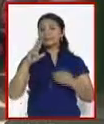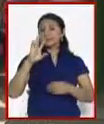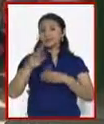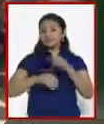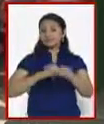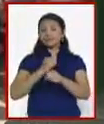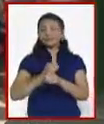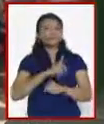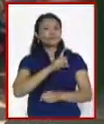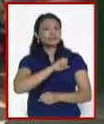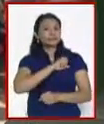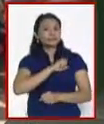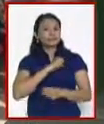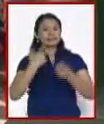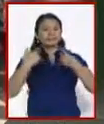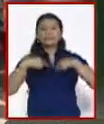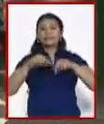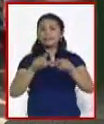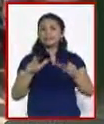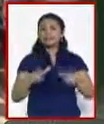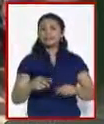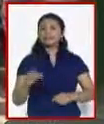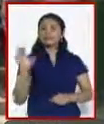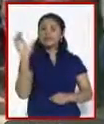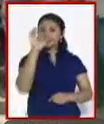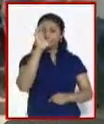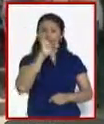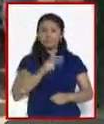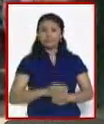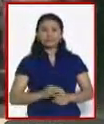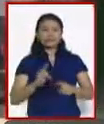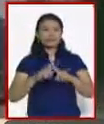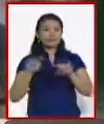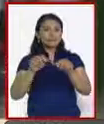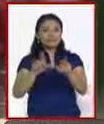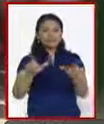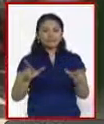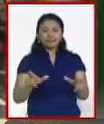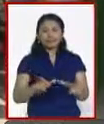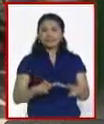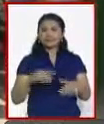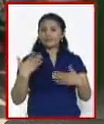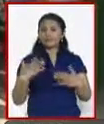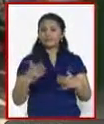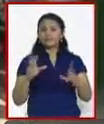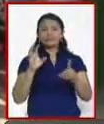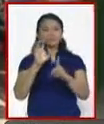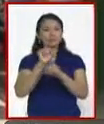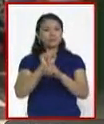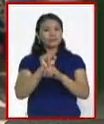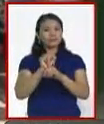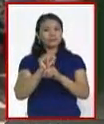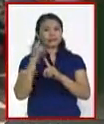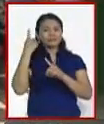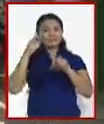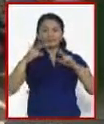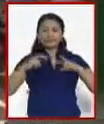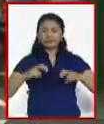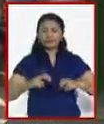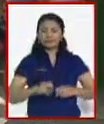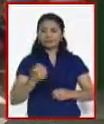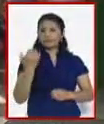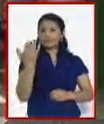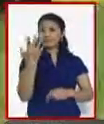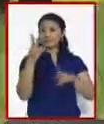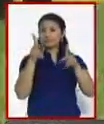efectivos de inteligencia de la FELCC realizaron importantes operativos en distintos puntos de la ciudad, logrando con el arresto bajo fines investigativos